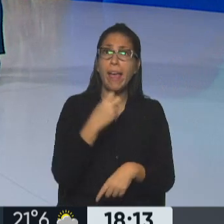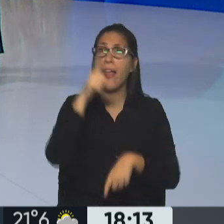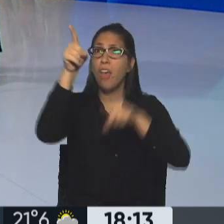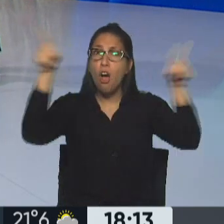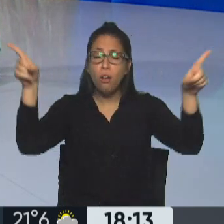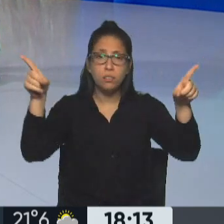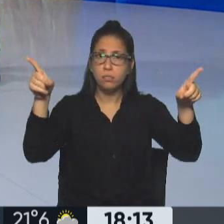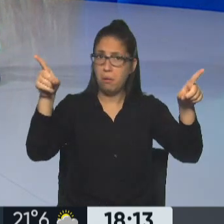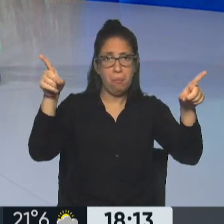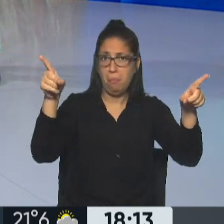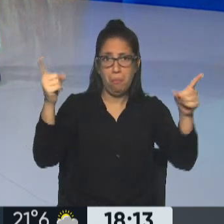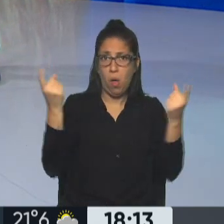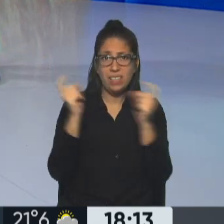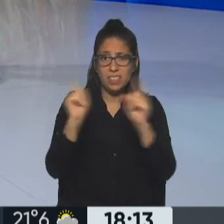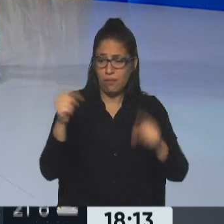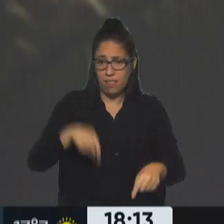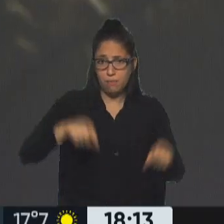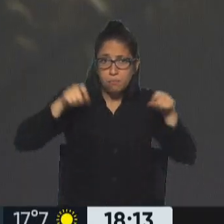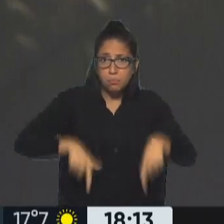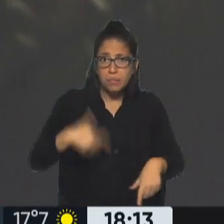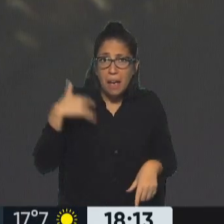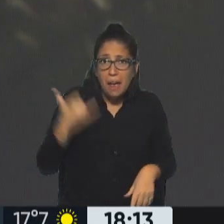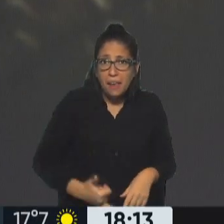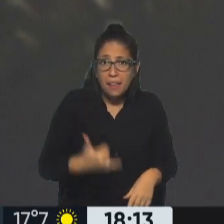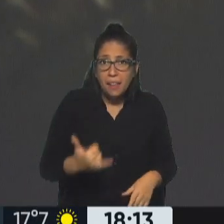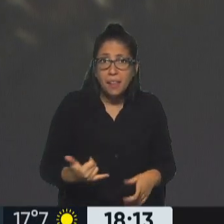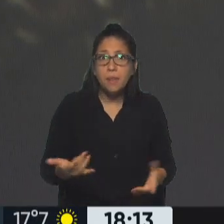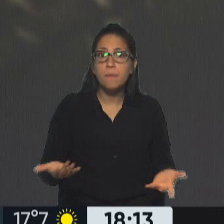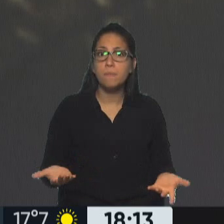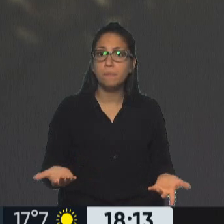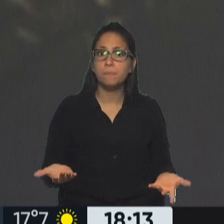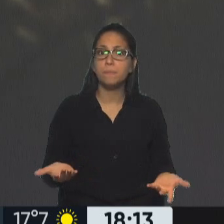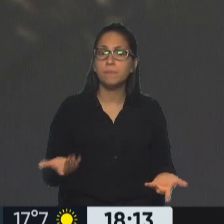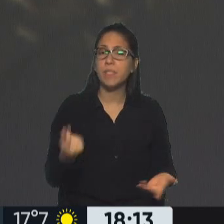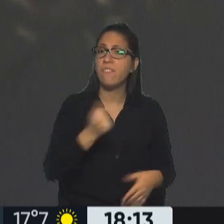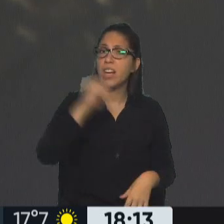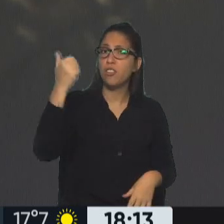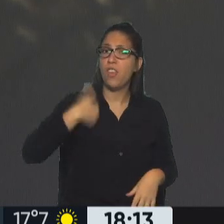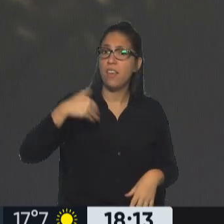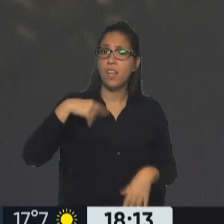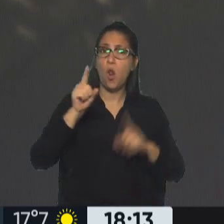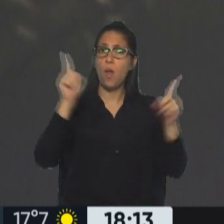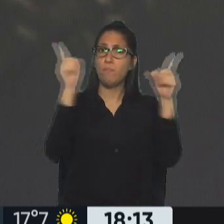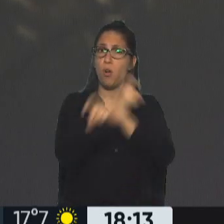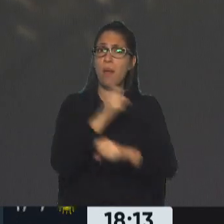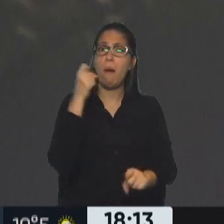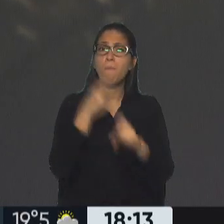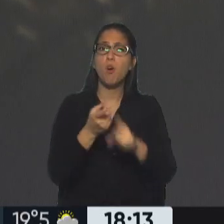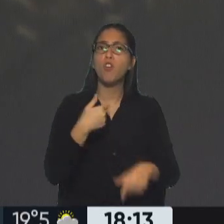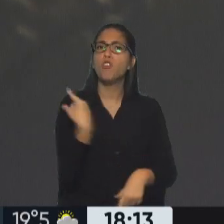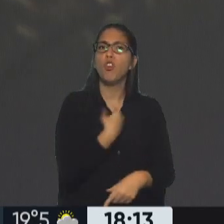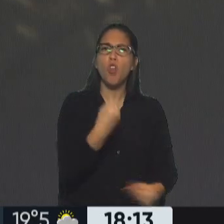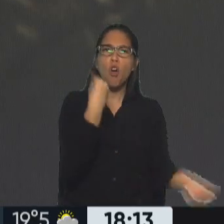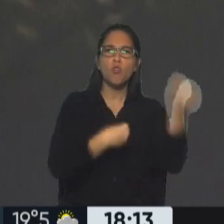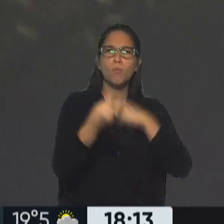factores que han explotado en el mundo. Claramente, e insisto en esto, la inflación argentina no es un problema de demanda, no es que estamos